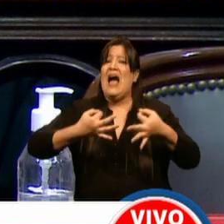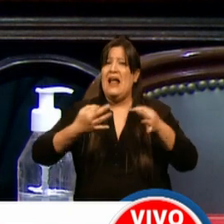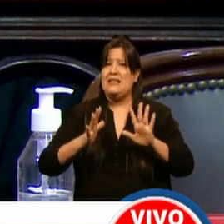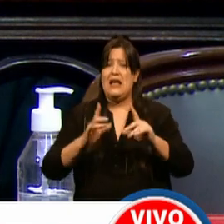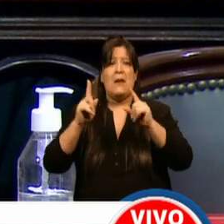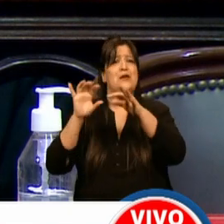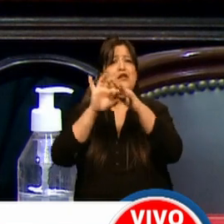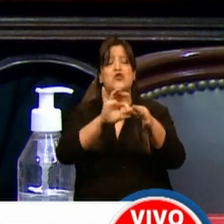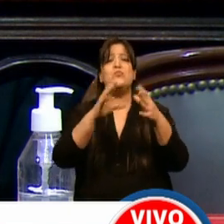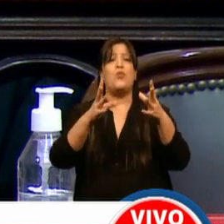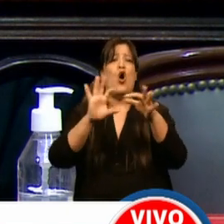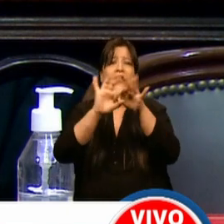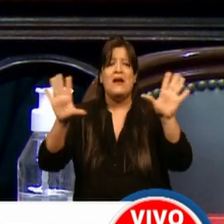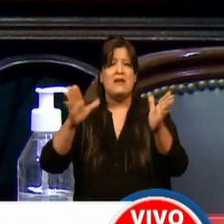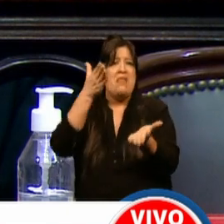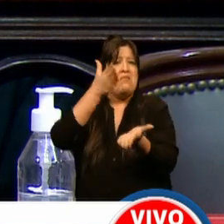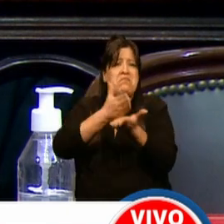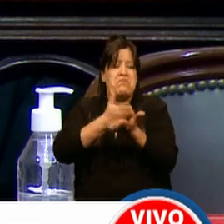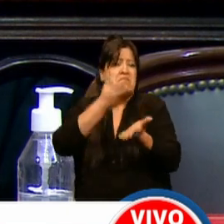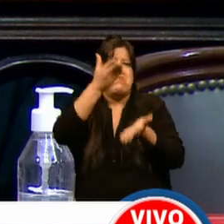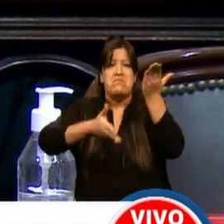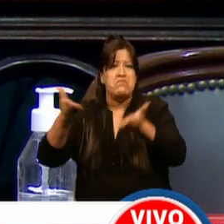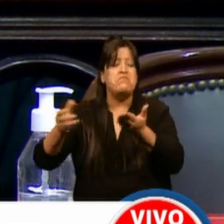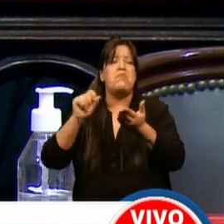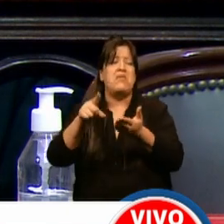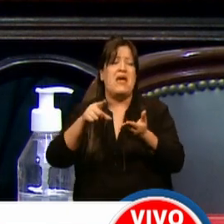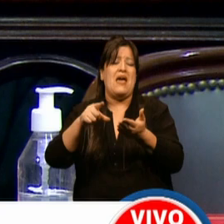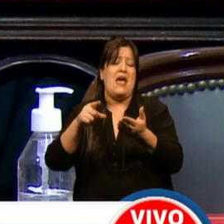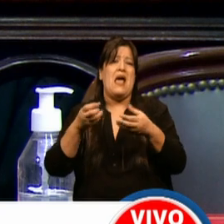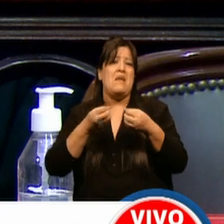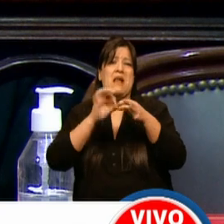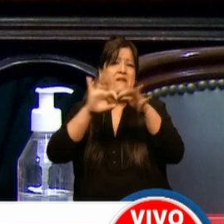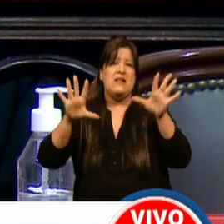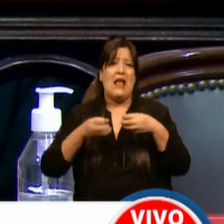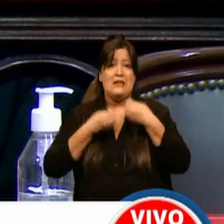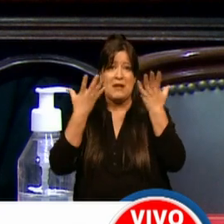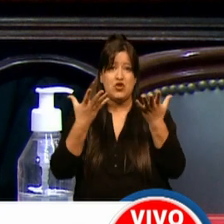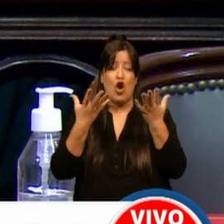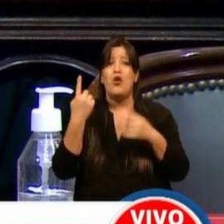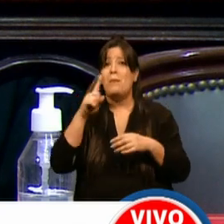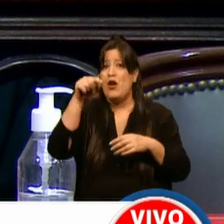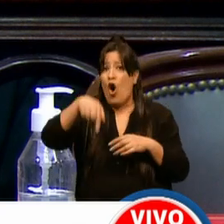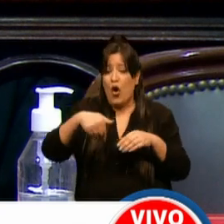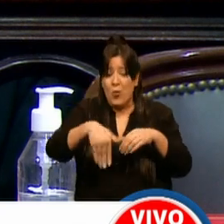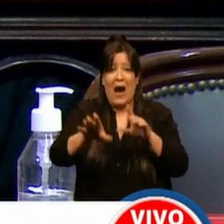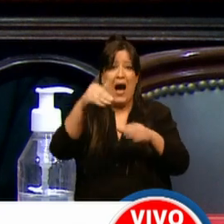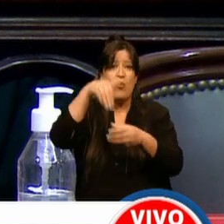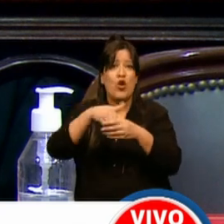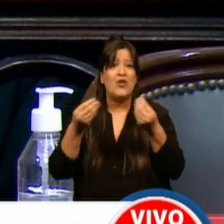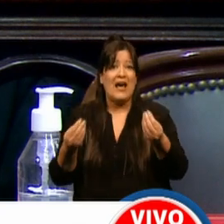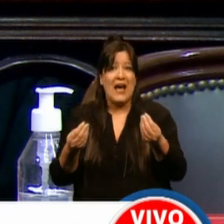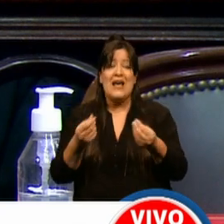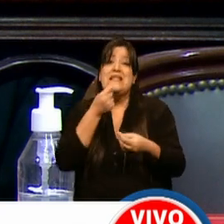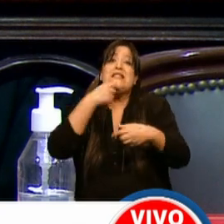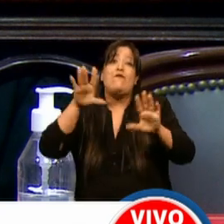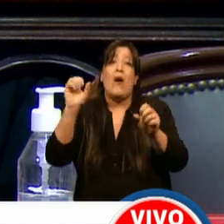marco de la libertad y el ejercicio de la libertad de expresión sin embargo lo que hoy vamos a votar en el caso